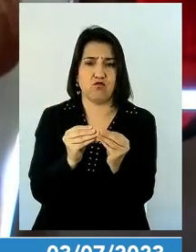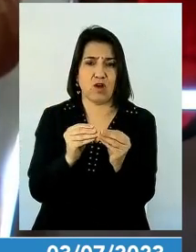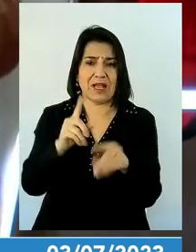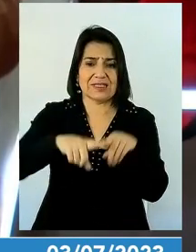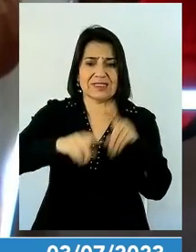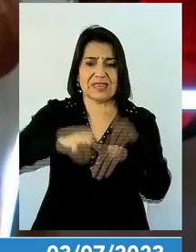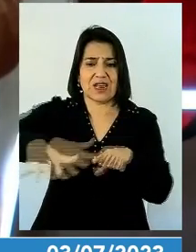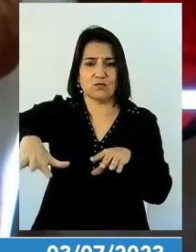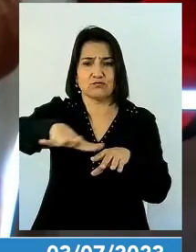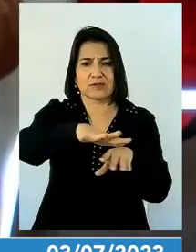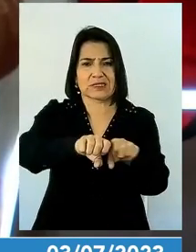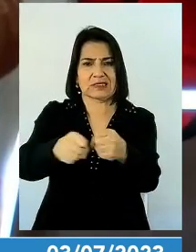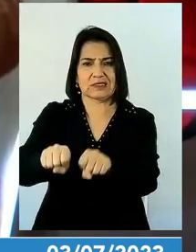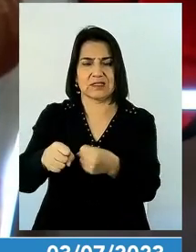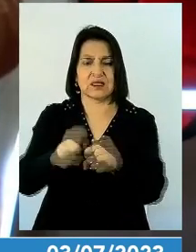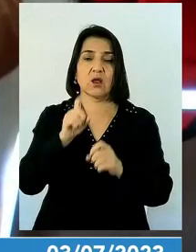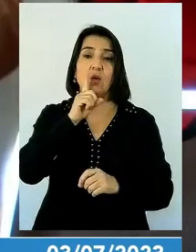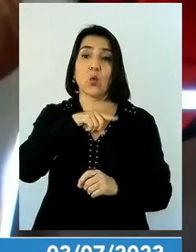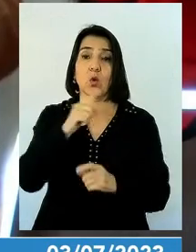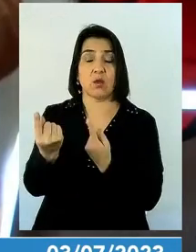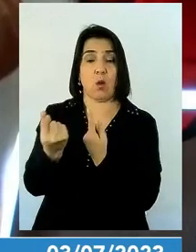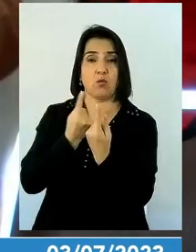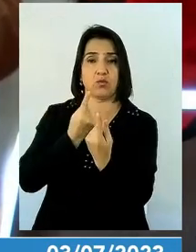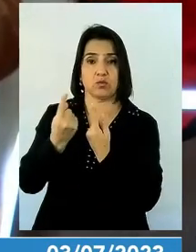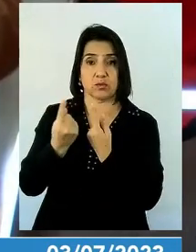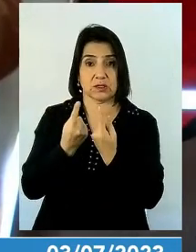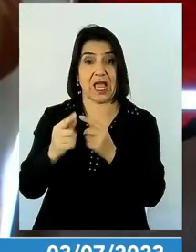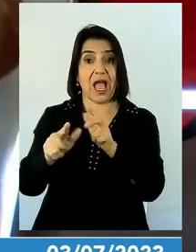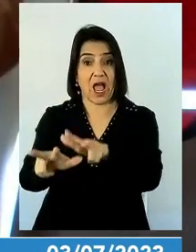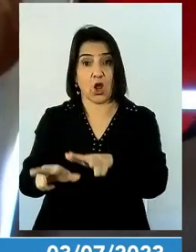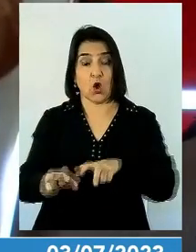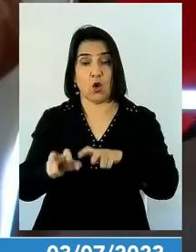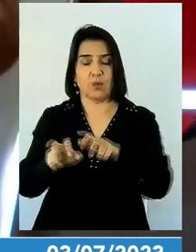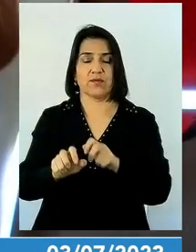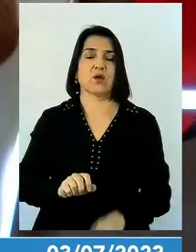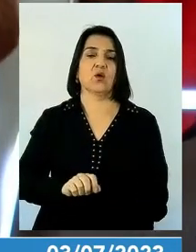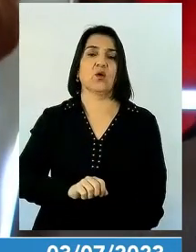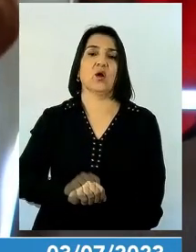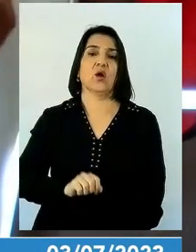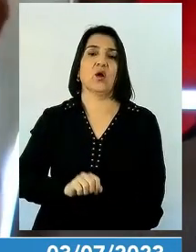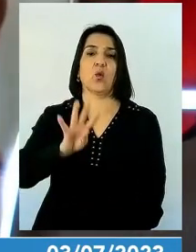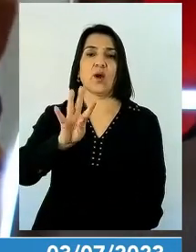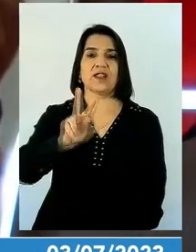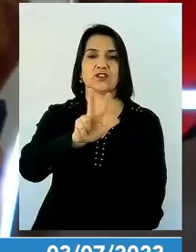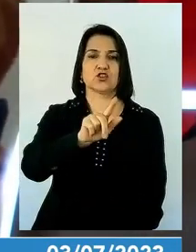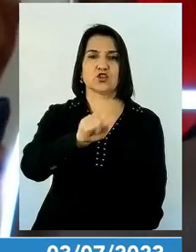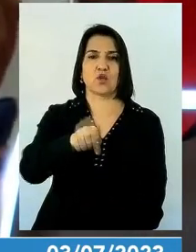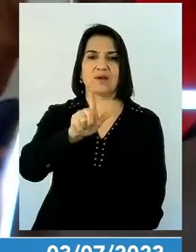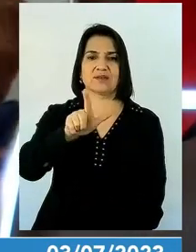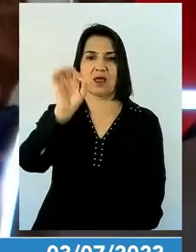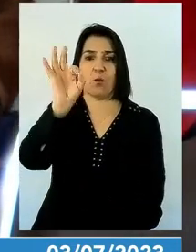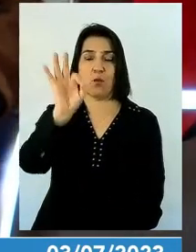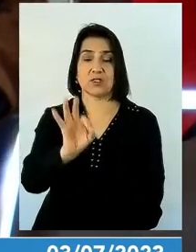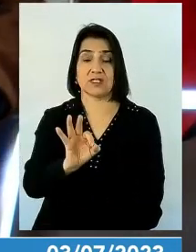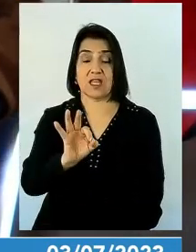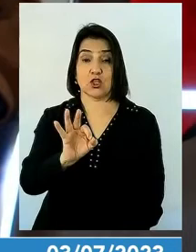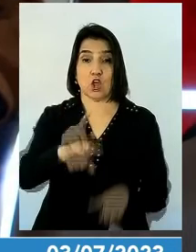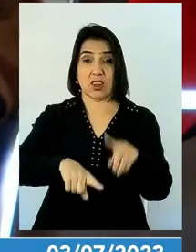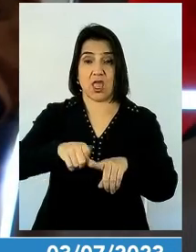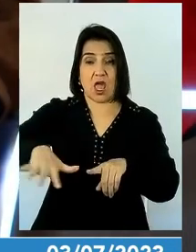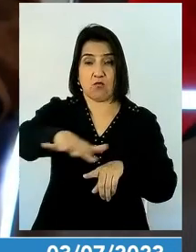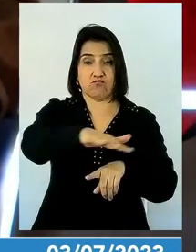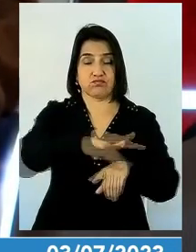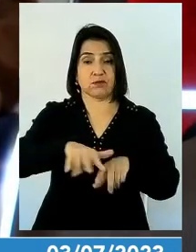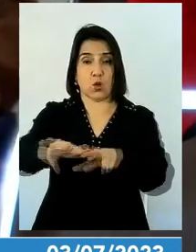censo agropecuario, el 48,7% de la superficie que se cultiva en Chile depende